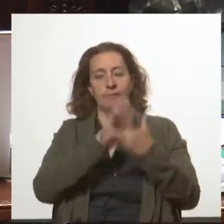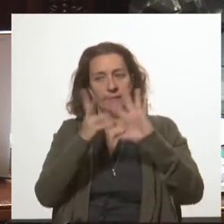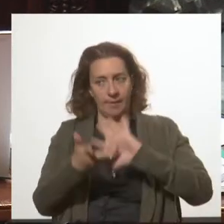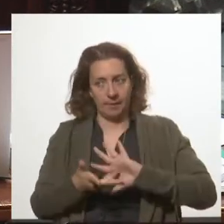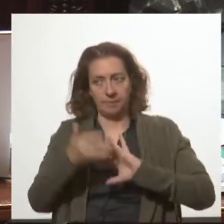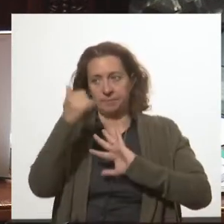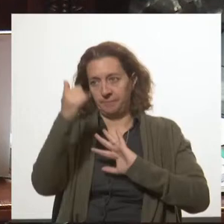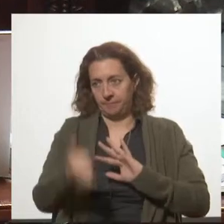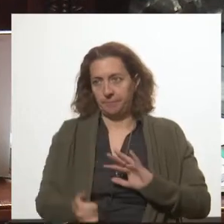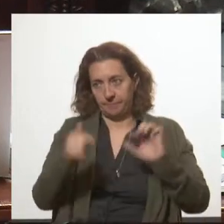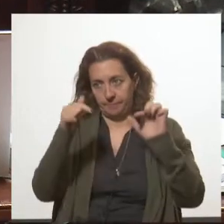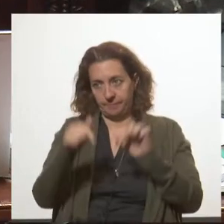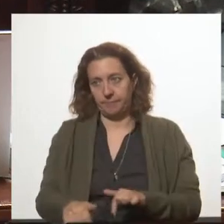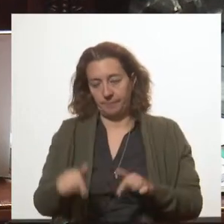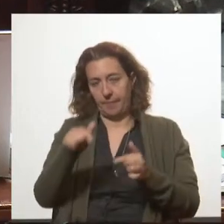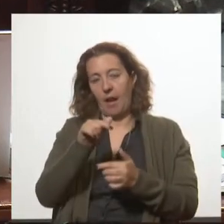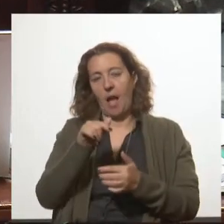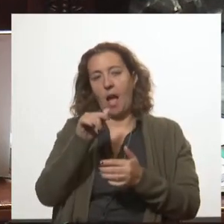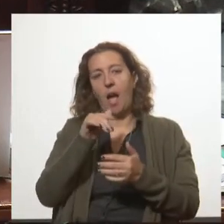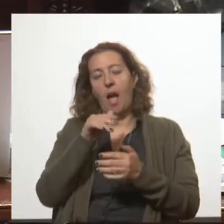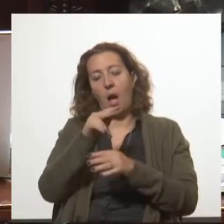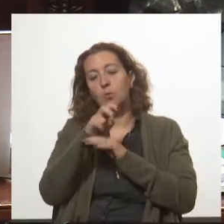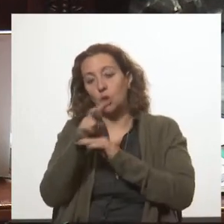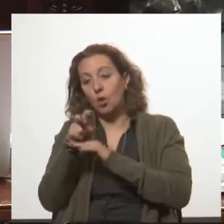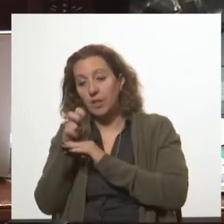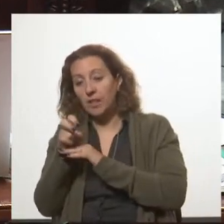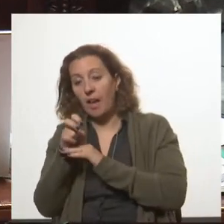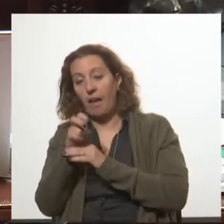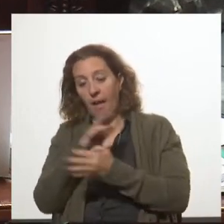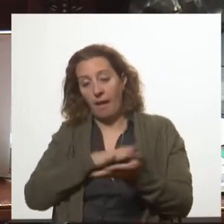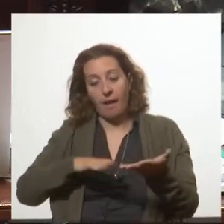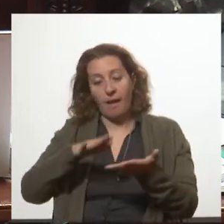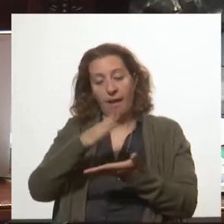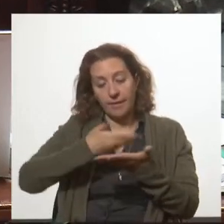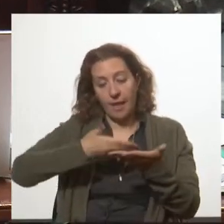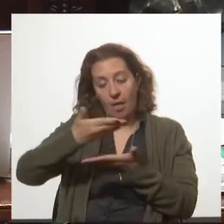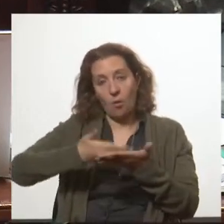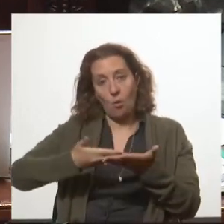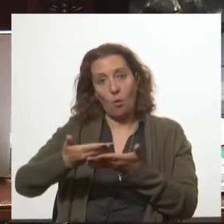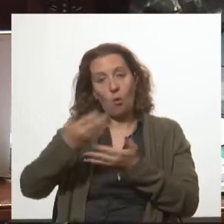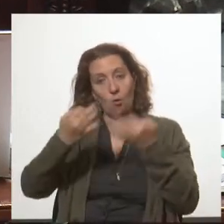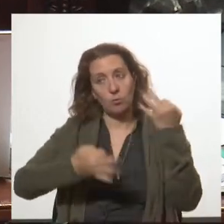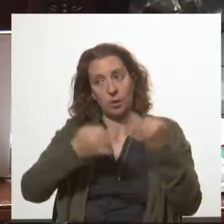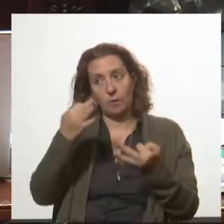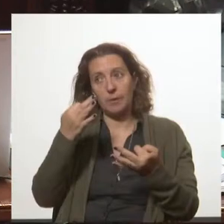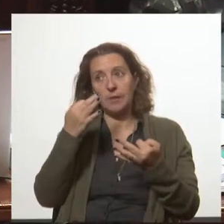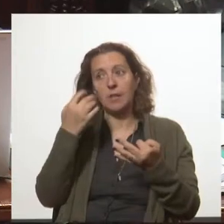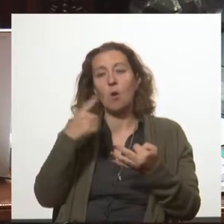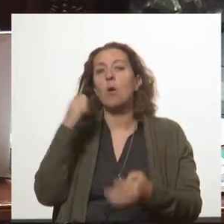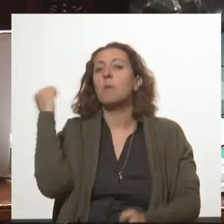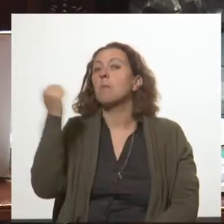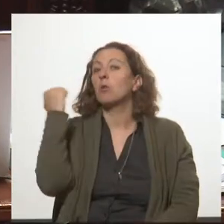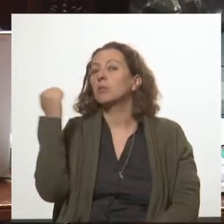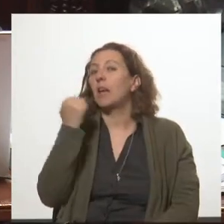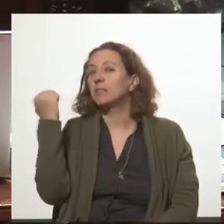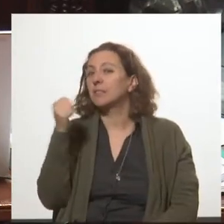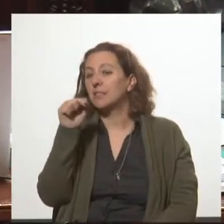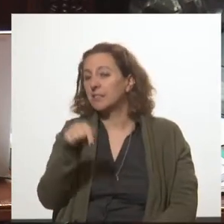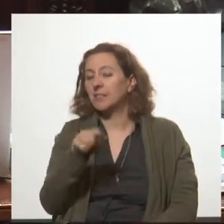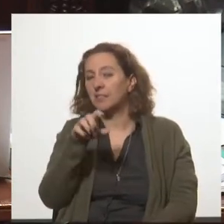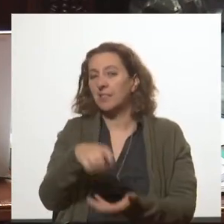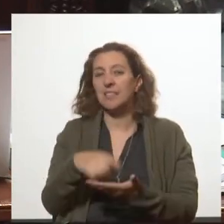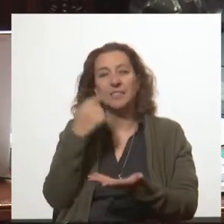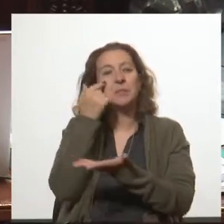de estados contables los relevantes vinculados ante la arena es si refleja el valor razonable